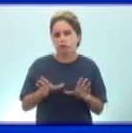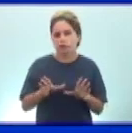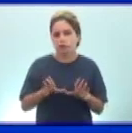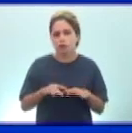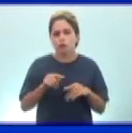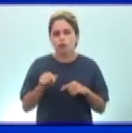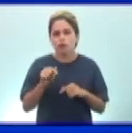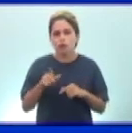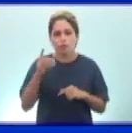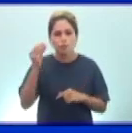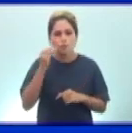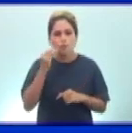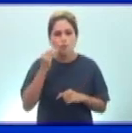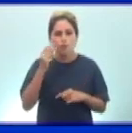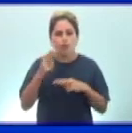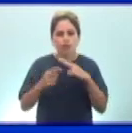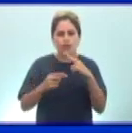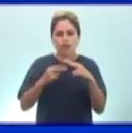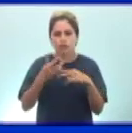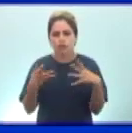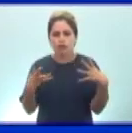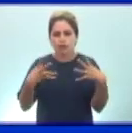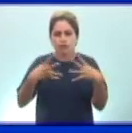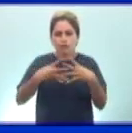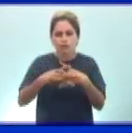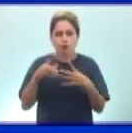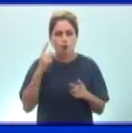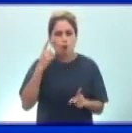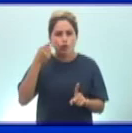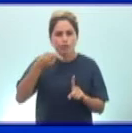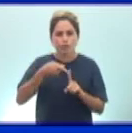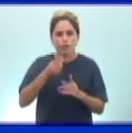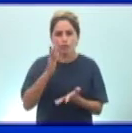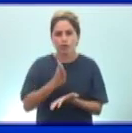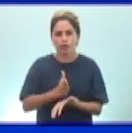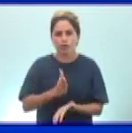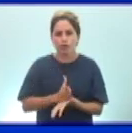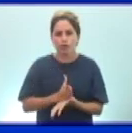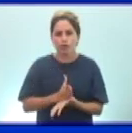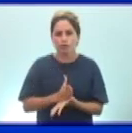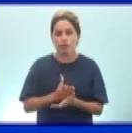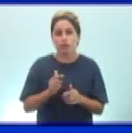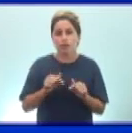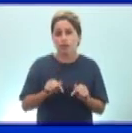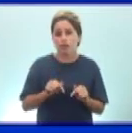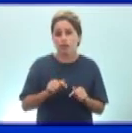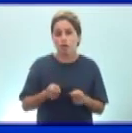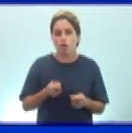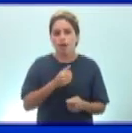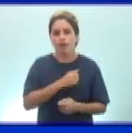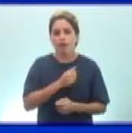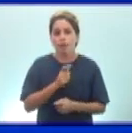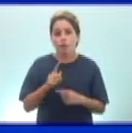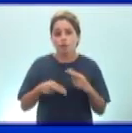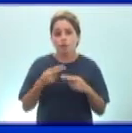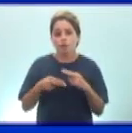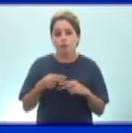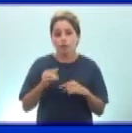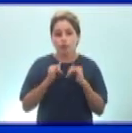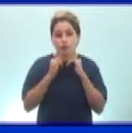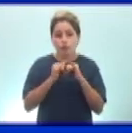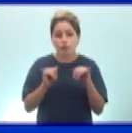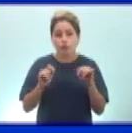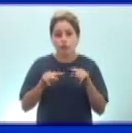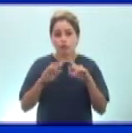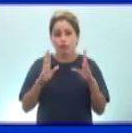de establecer una relación entre los objetivos de la clase y lo que nos deseamos a partir de la información de esta distribución